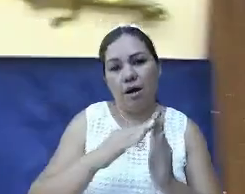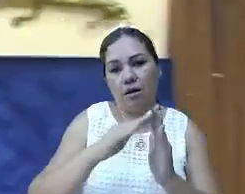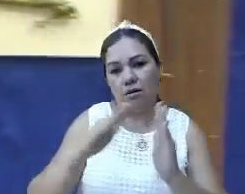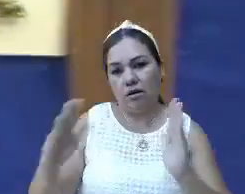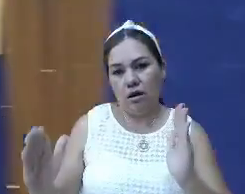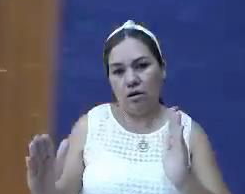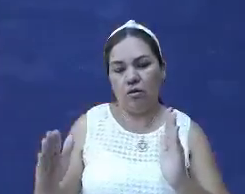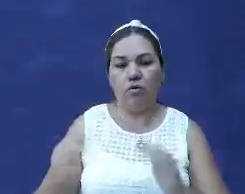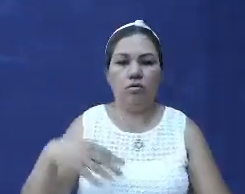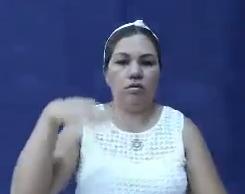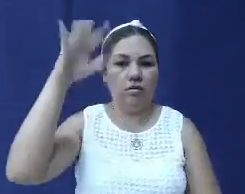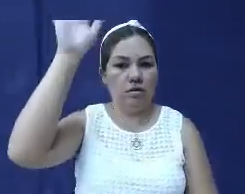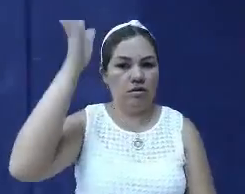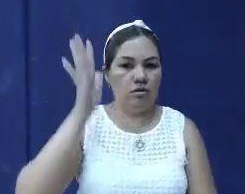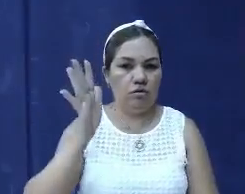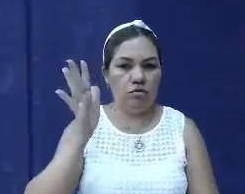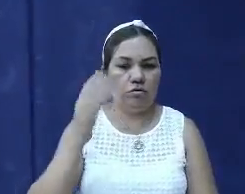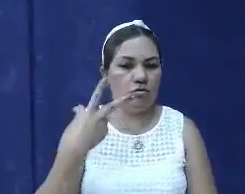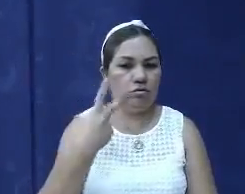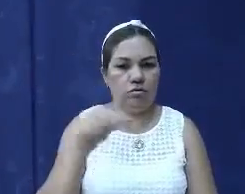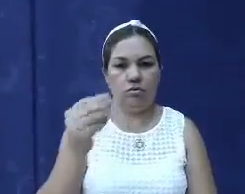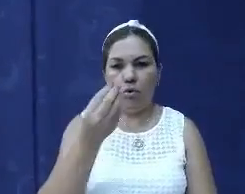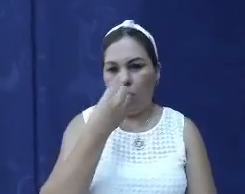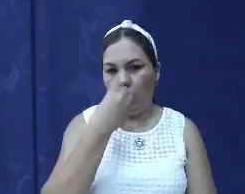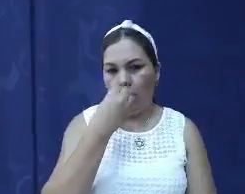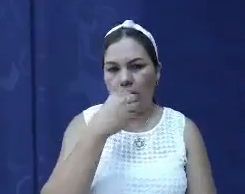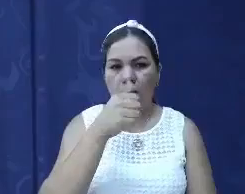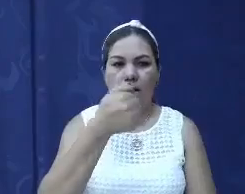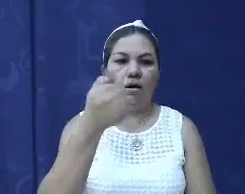que Dios ni siquiera le permitió comer las algarrobas.